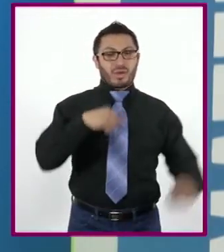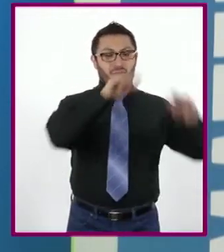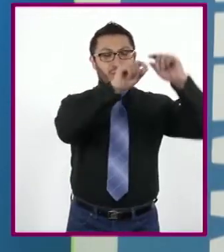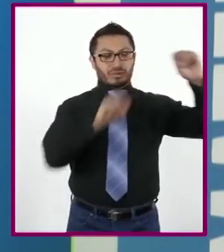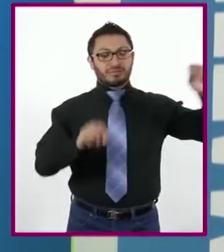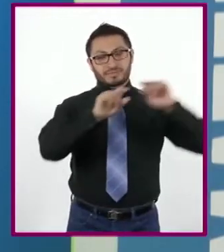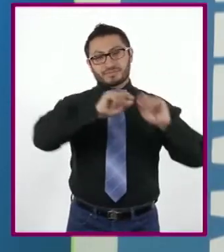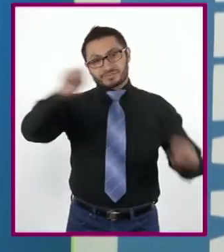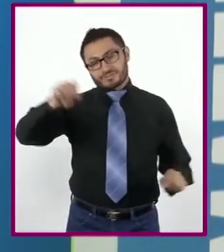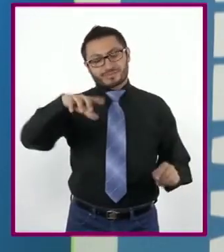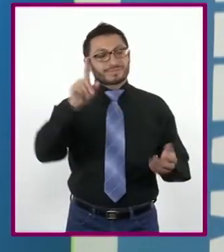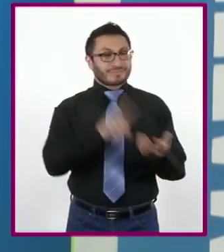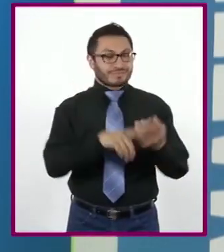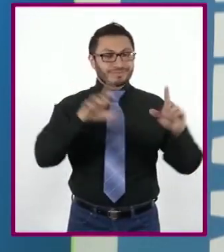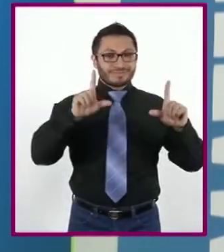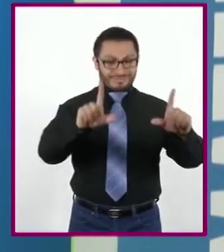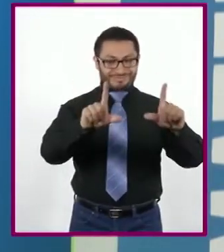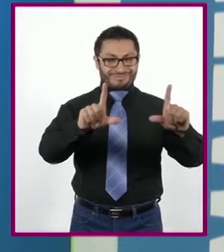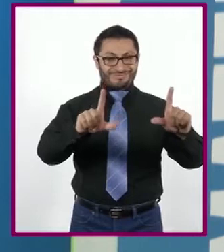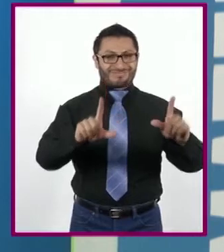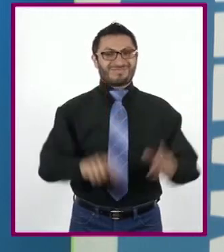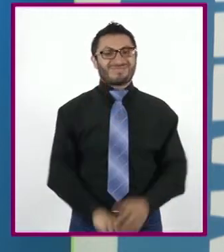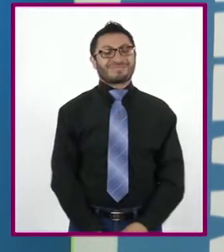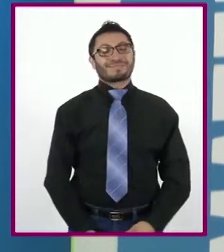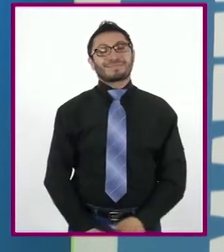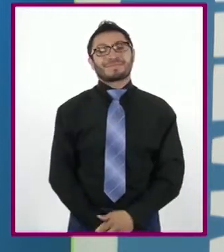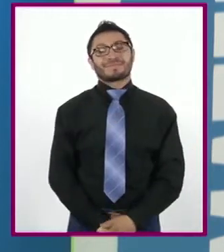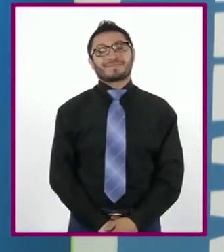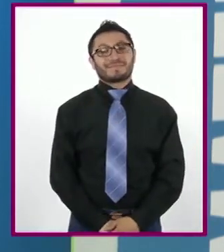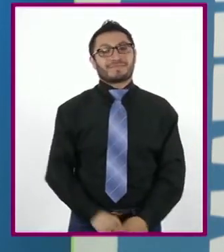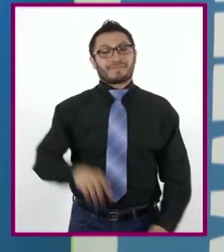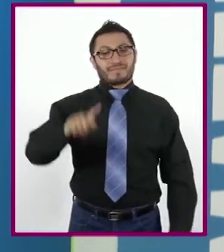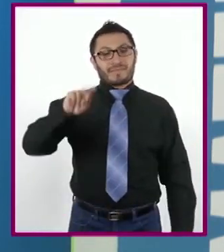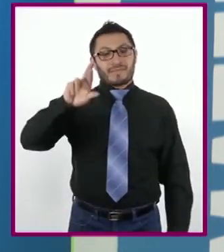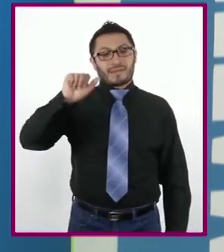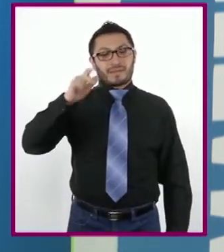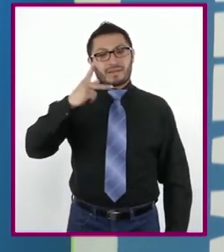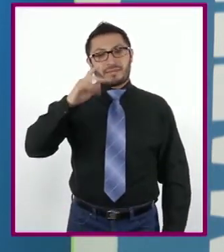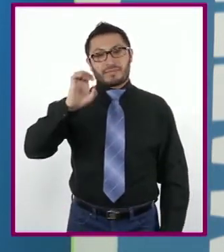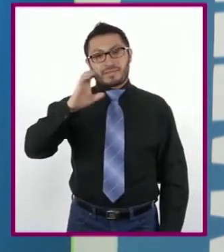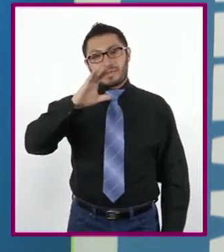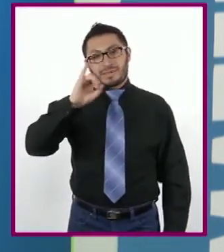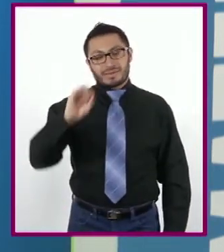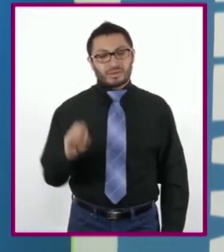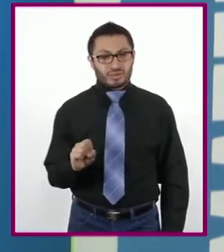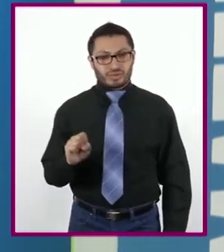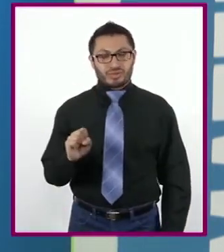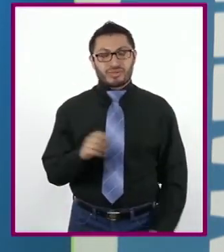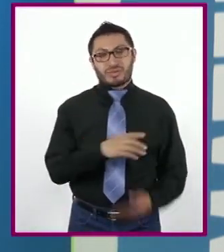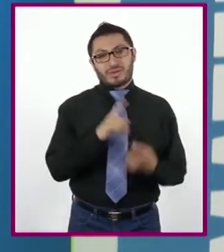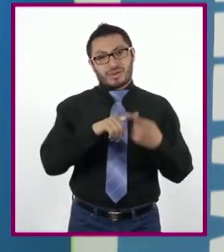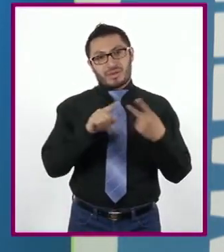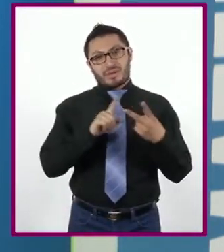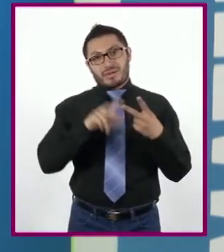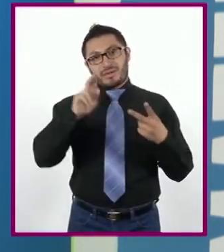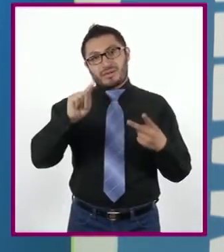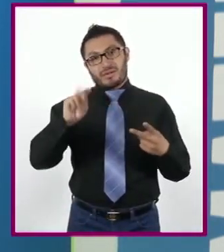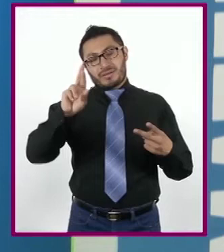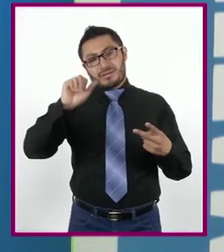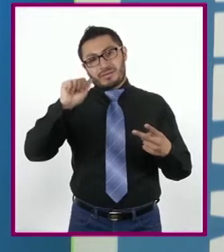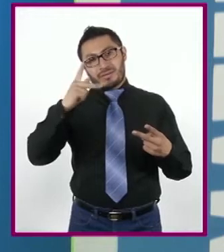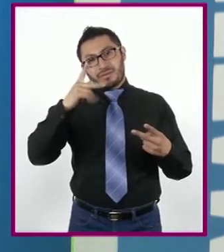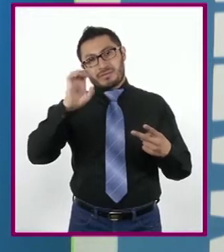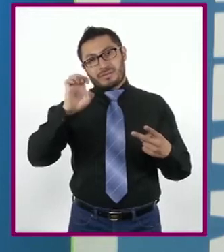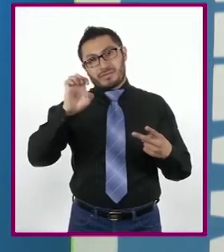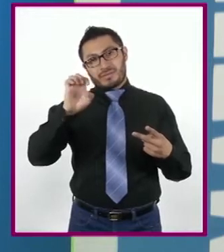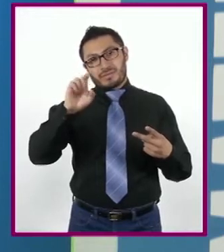2 diagonales de los paralelogramos, los trapecios y los trapezoides. Voy a mostrarlos uno